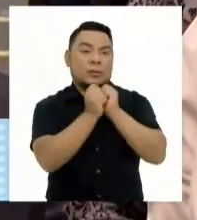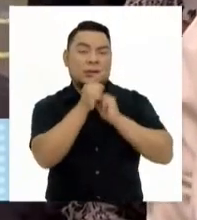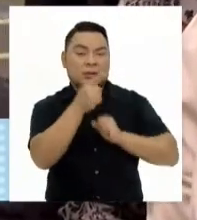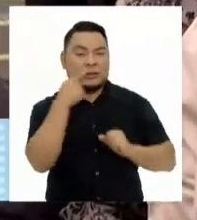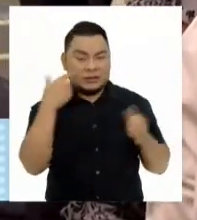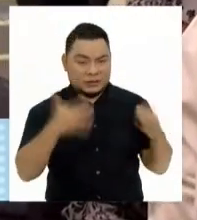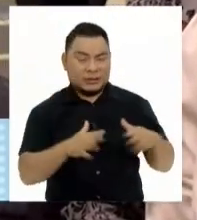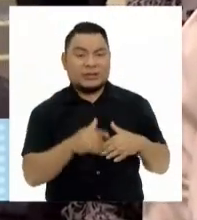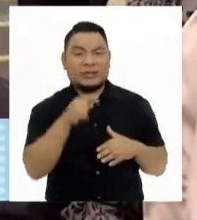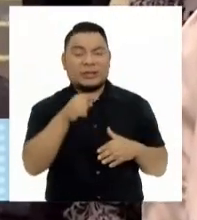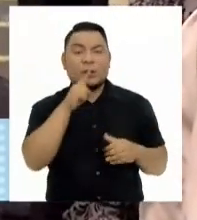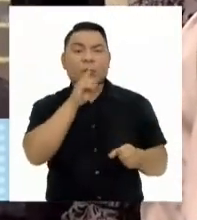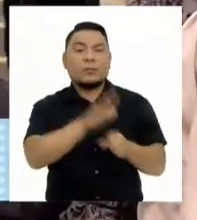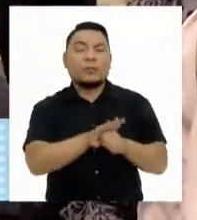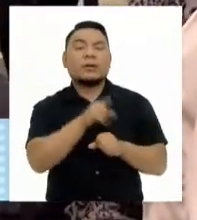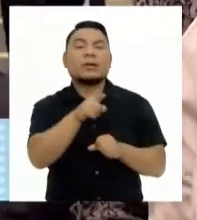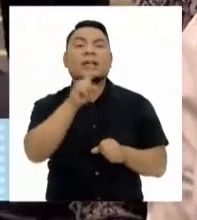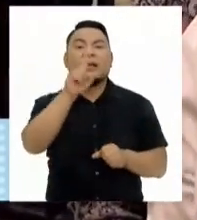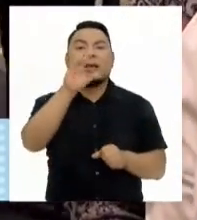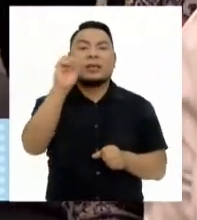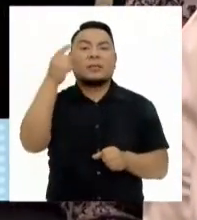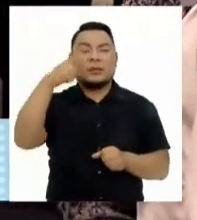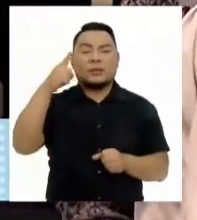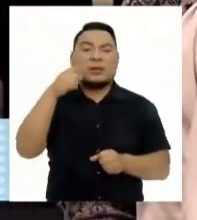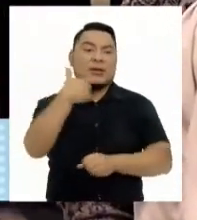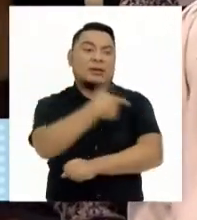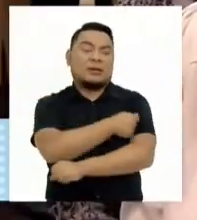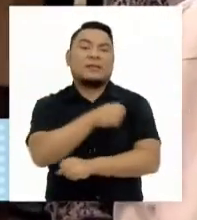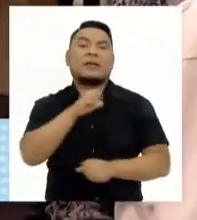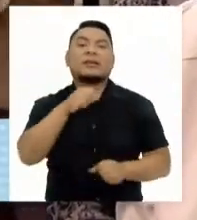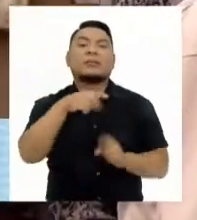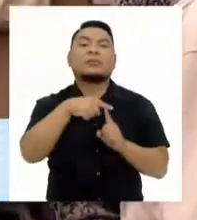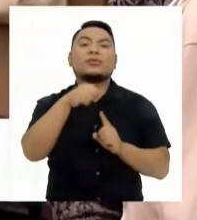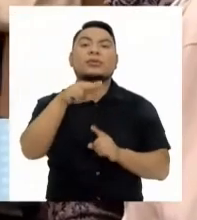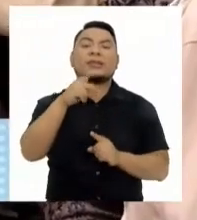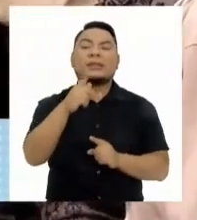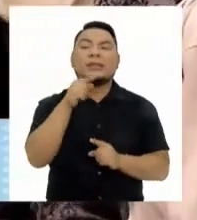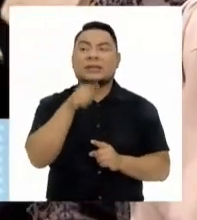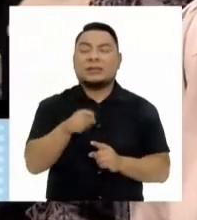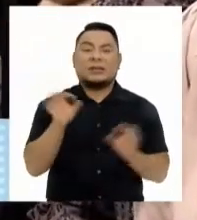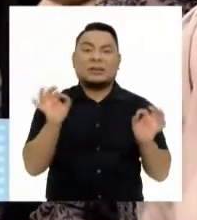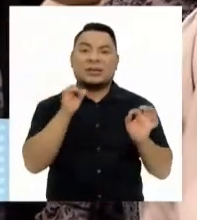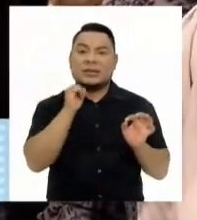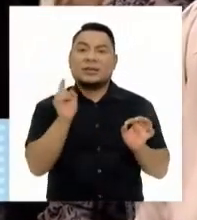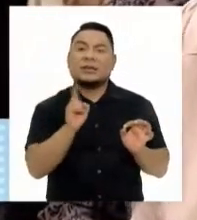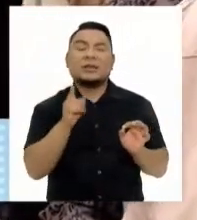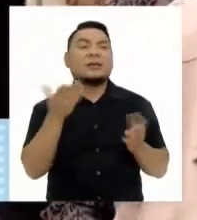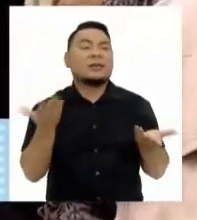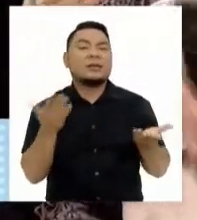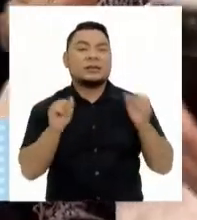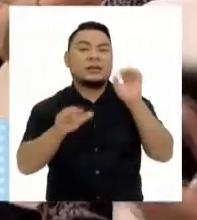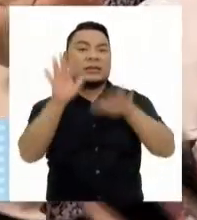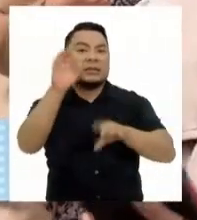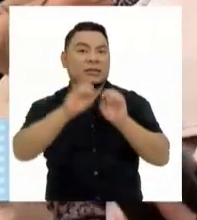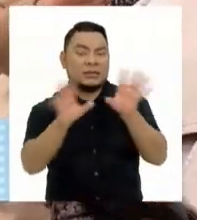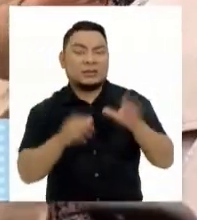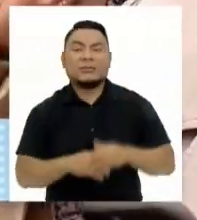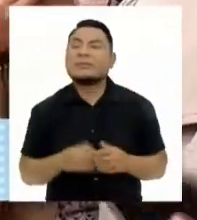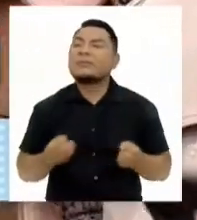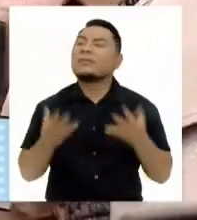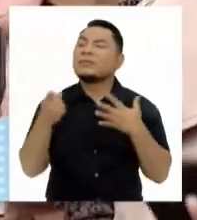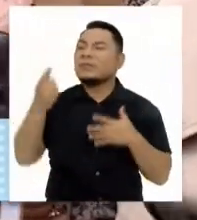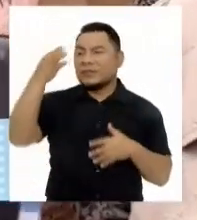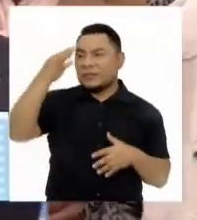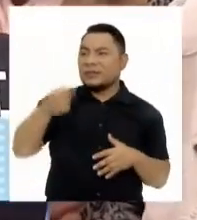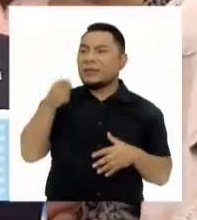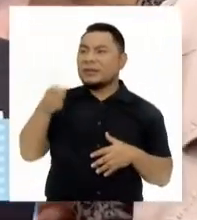se habían comprometido 10 millones de vacunas Sputnik, pero eso definitivamente no va a ser para dentro de 15 días. ¿Cuándo sabrían ustedes en